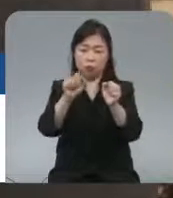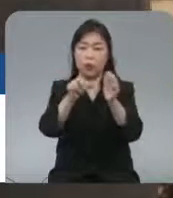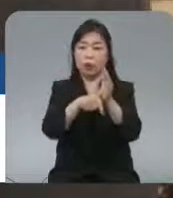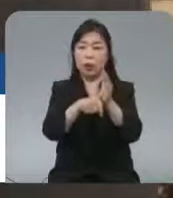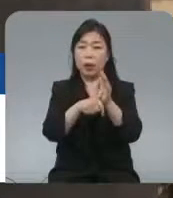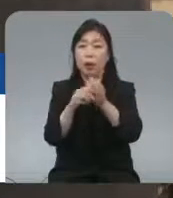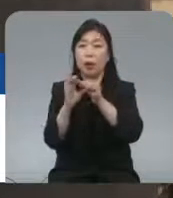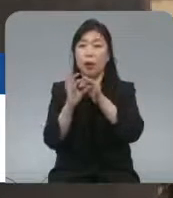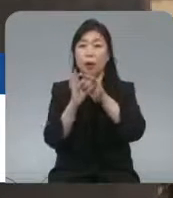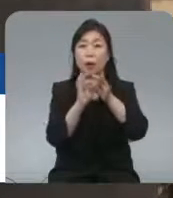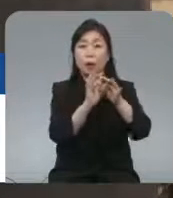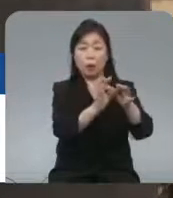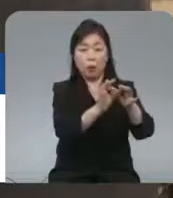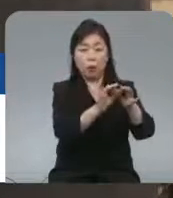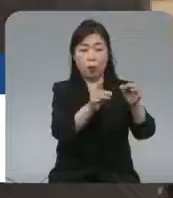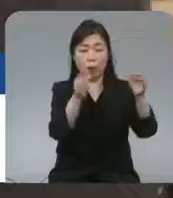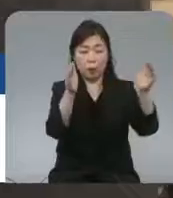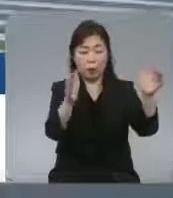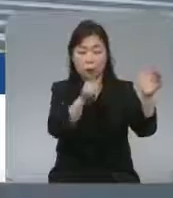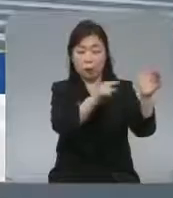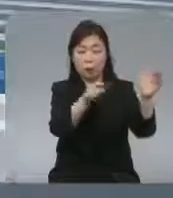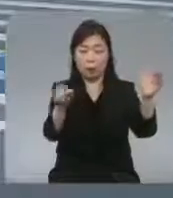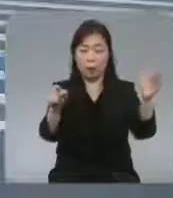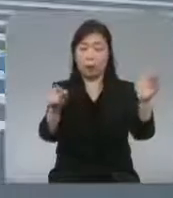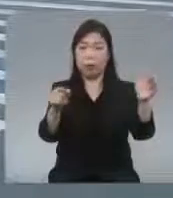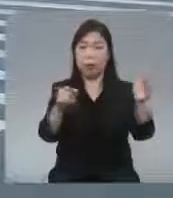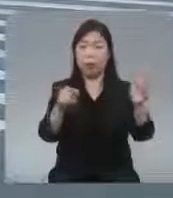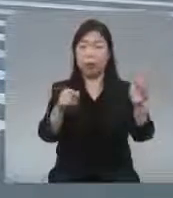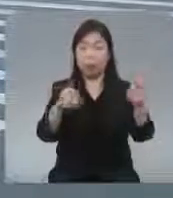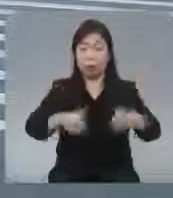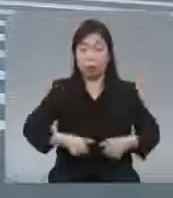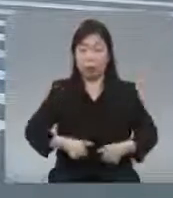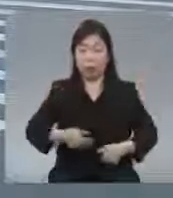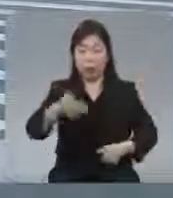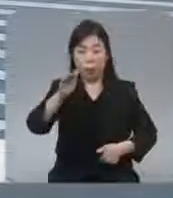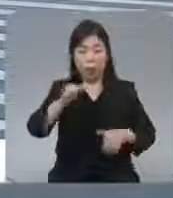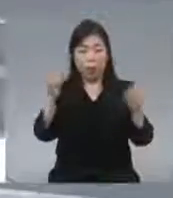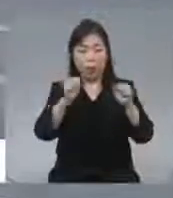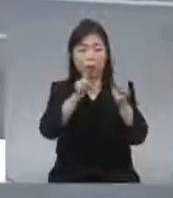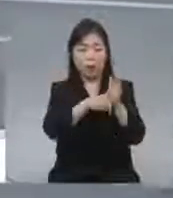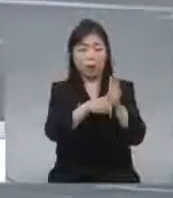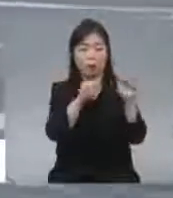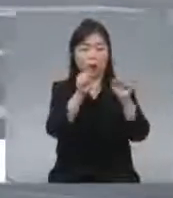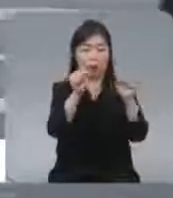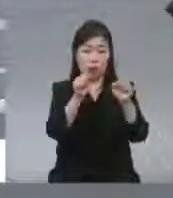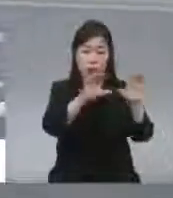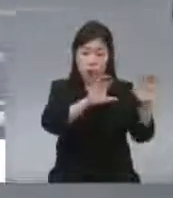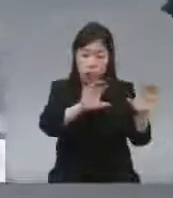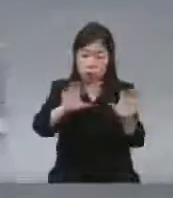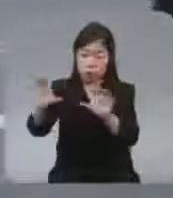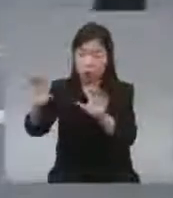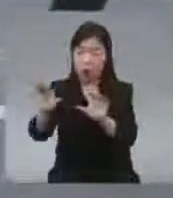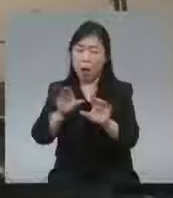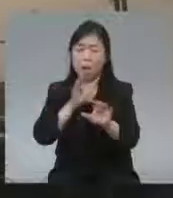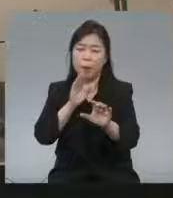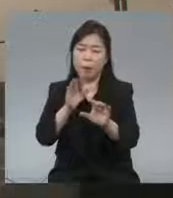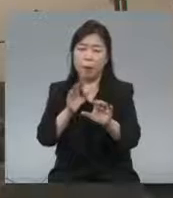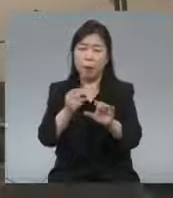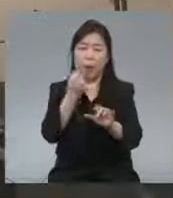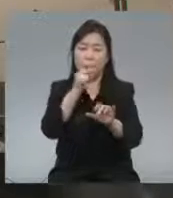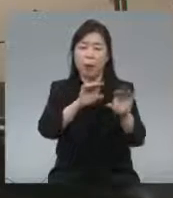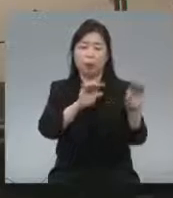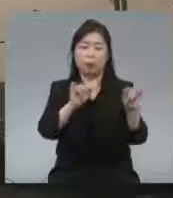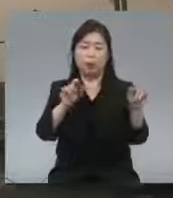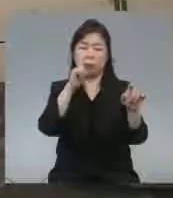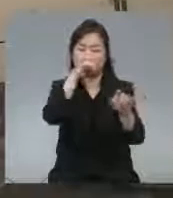pues al remitir los vientos fríos tras los días de frío intenso la polución reaparecerá factor al que se añade el aumento de la contaminación por